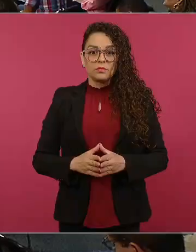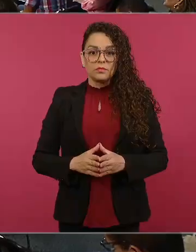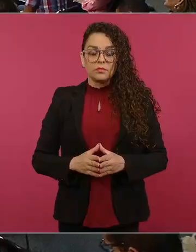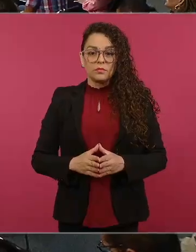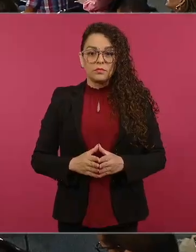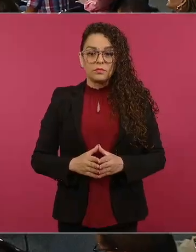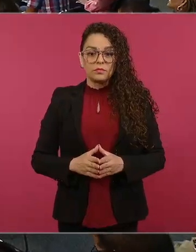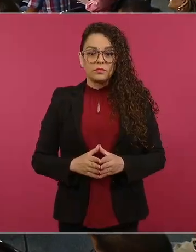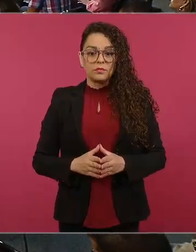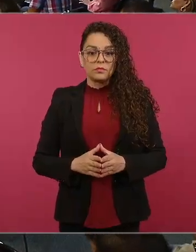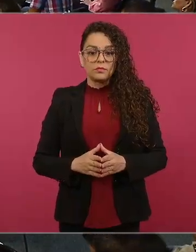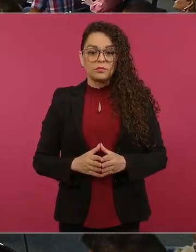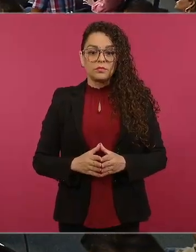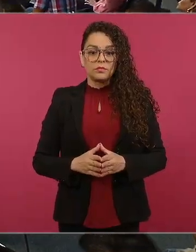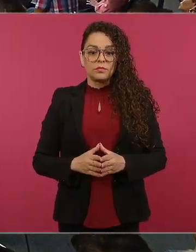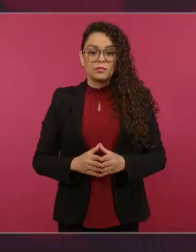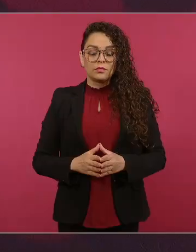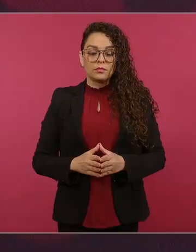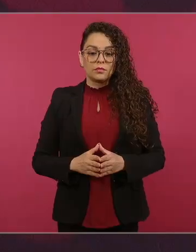que